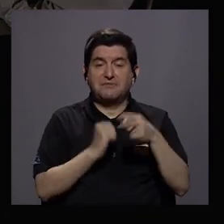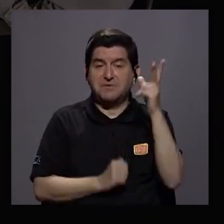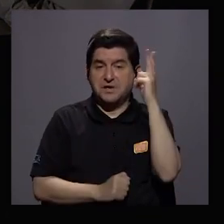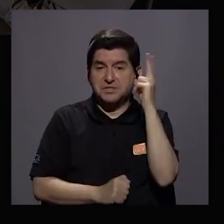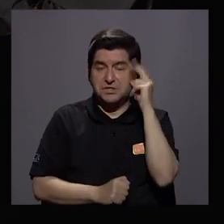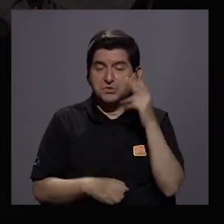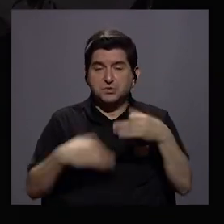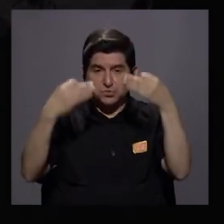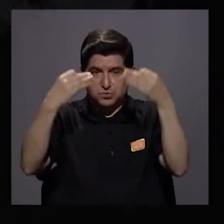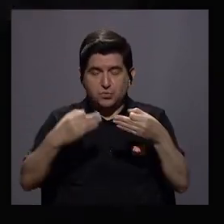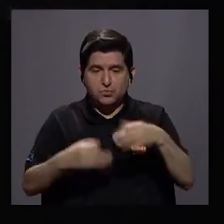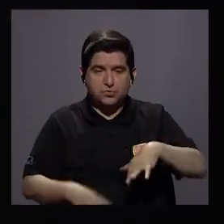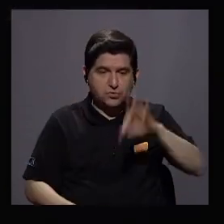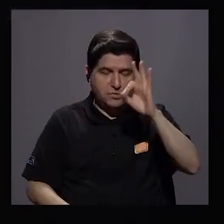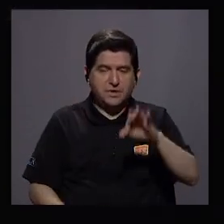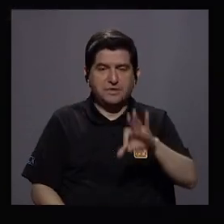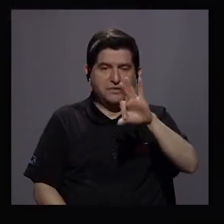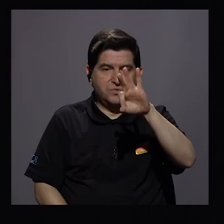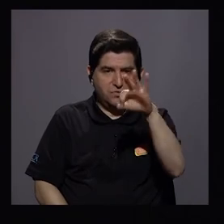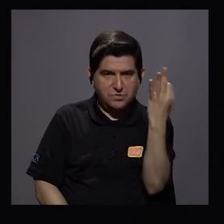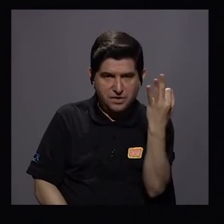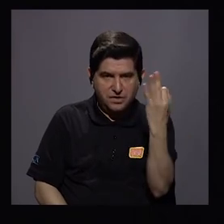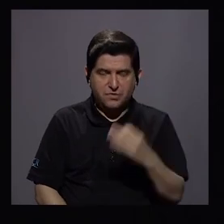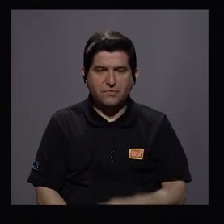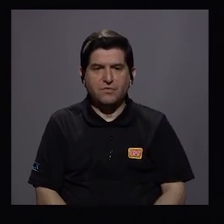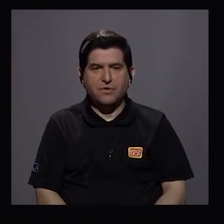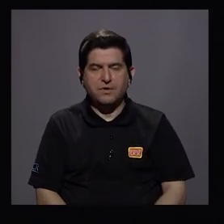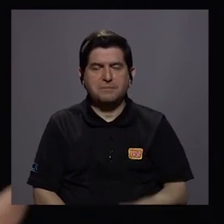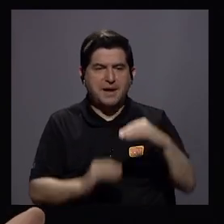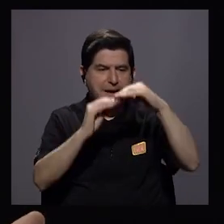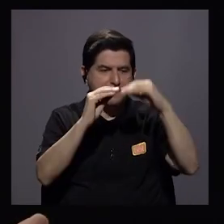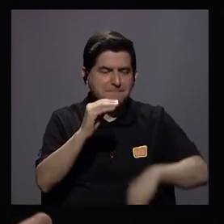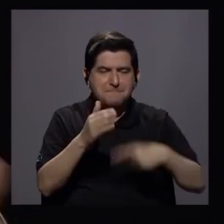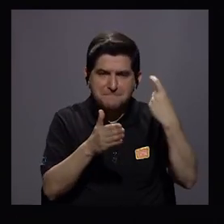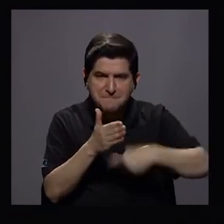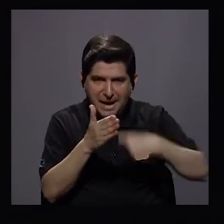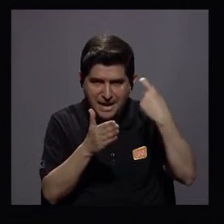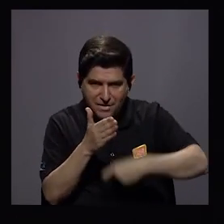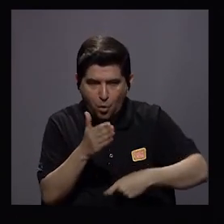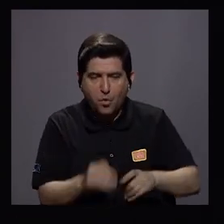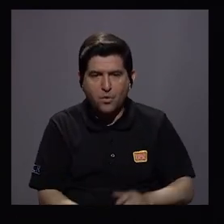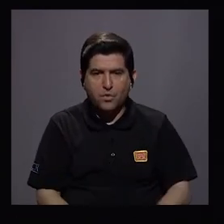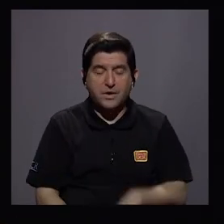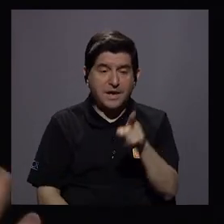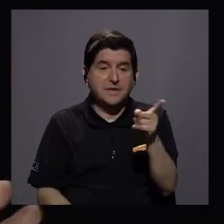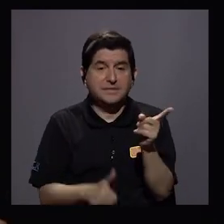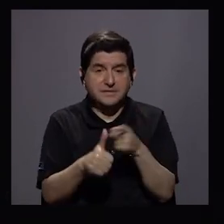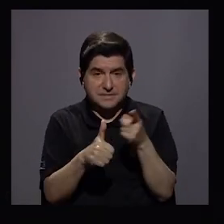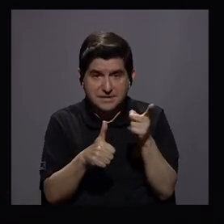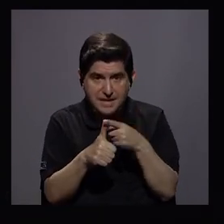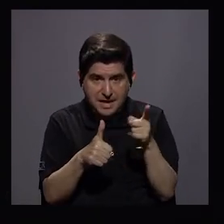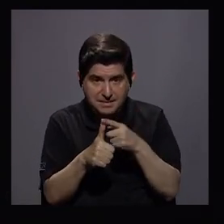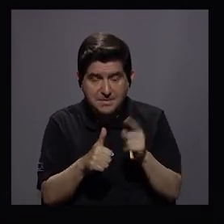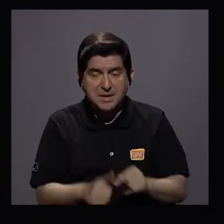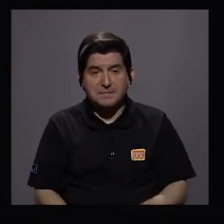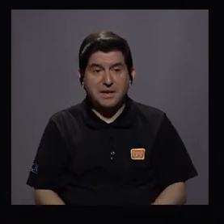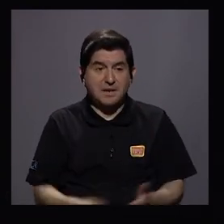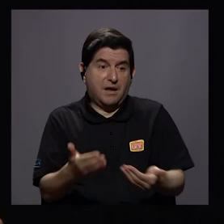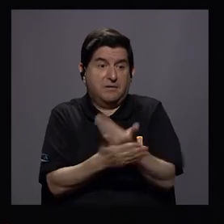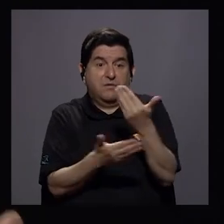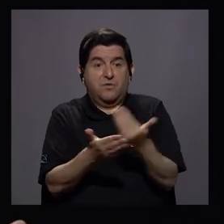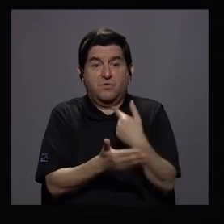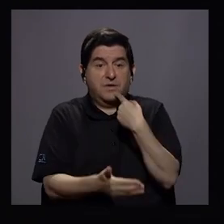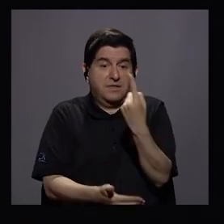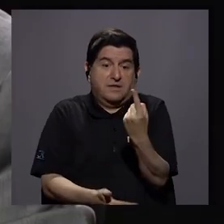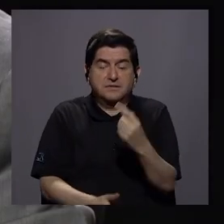escucho que encontremos una medida de menos impuestos, ¿verdad? Es correcto. Eso es la primera novedad que